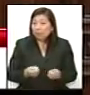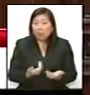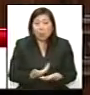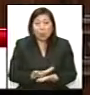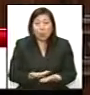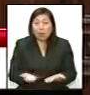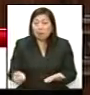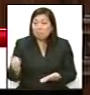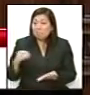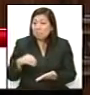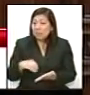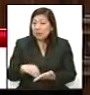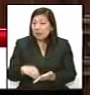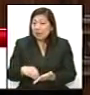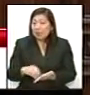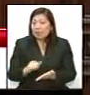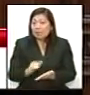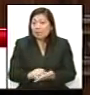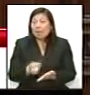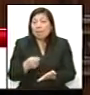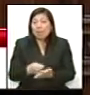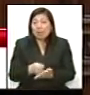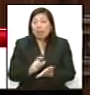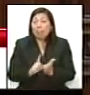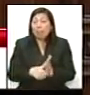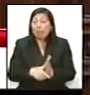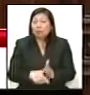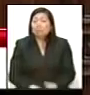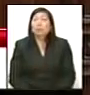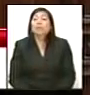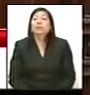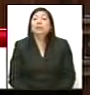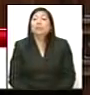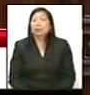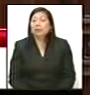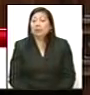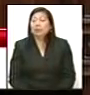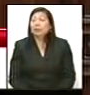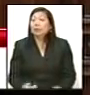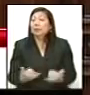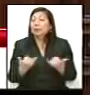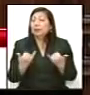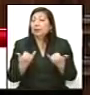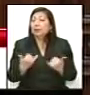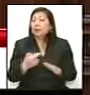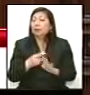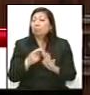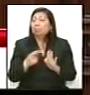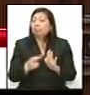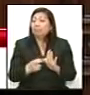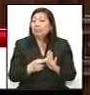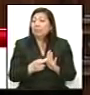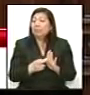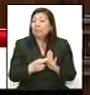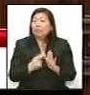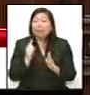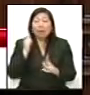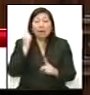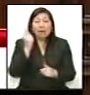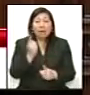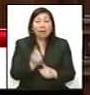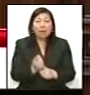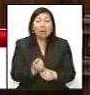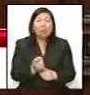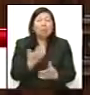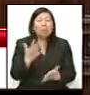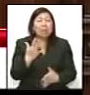había que poner recursos y nos iban a pagar después, ¿no?, hoy este proyecto, proyectado hasta el año 30